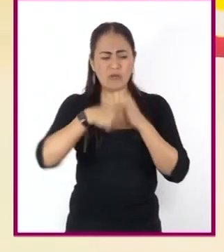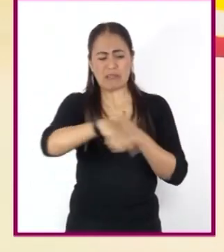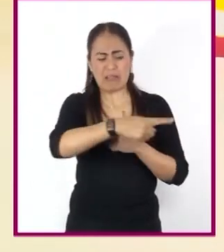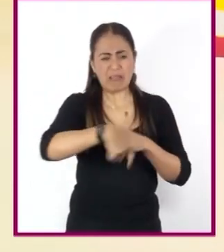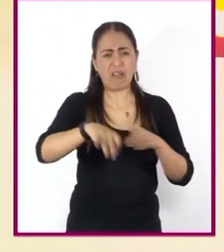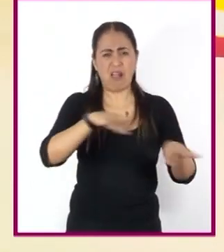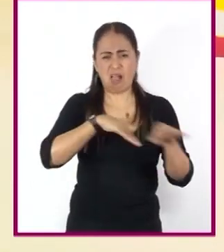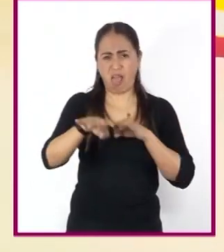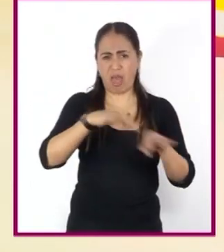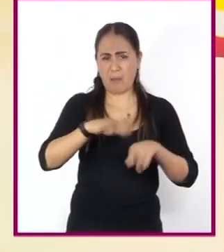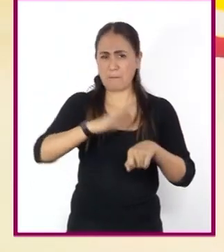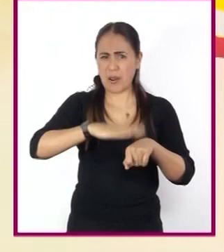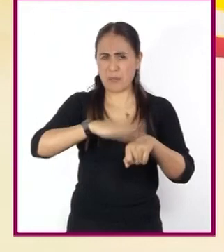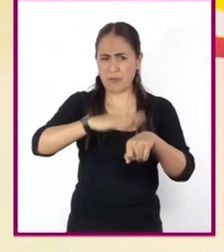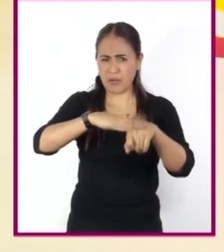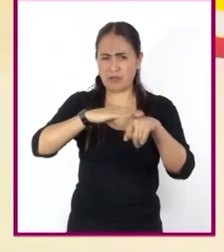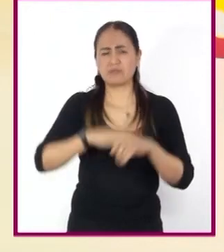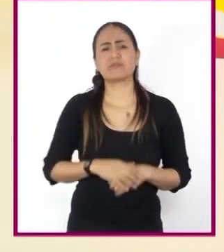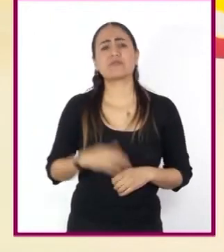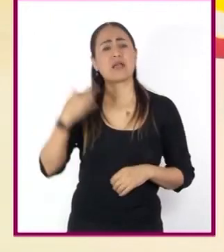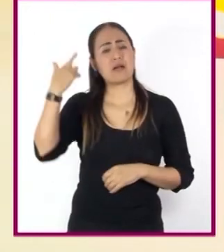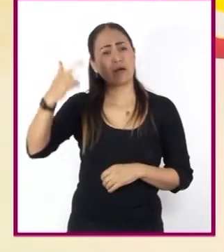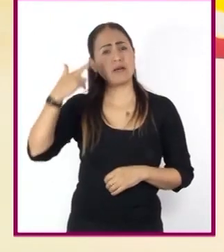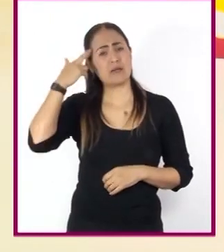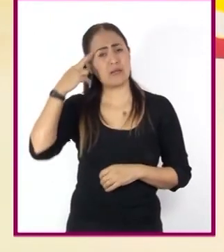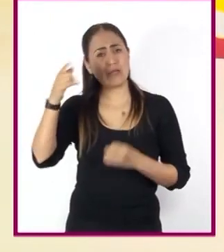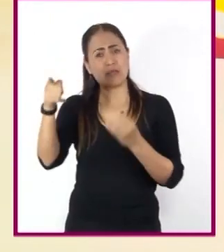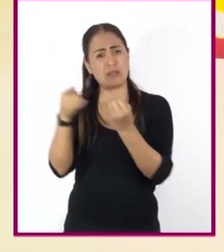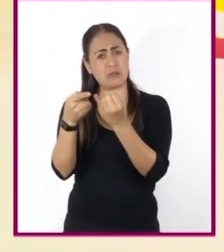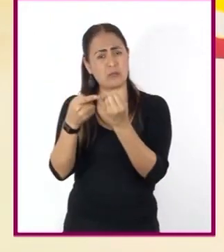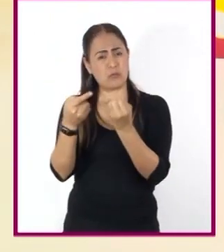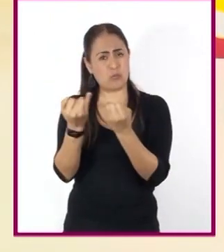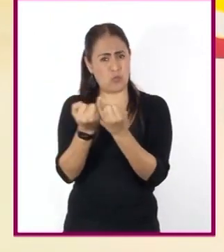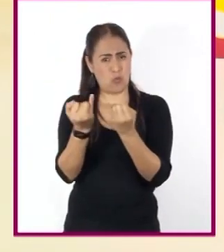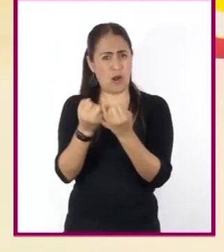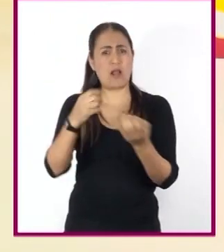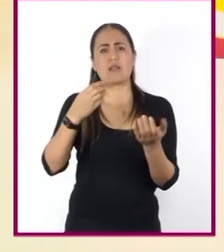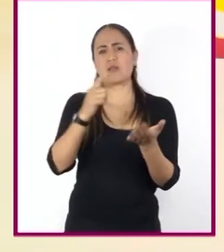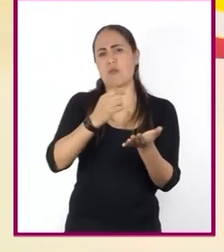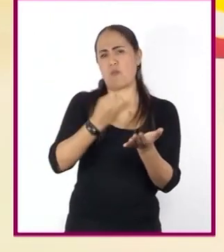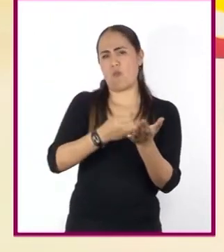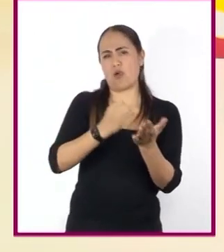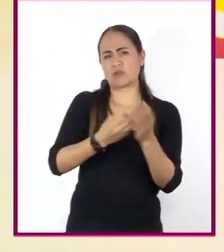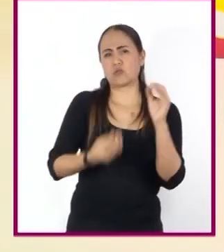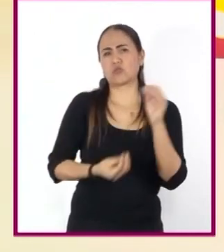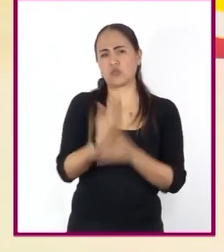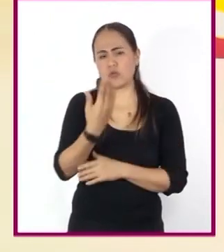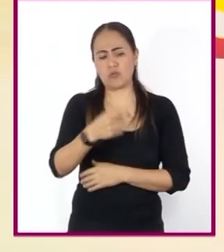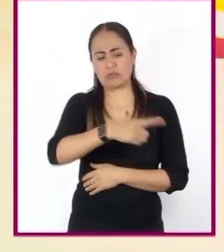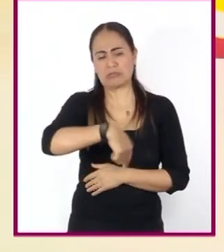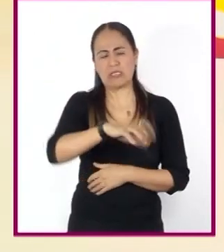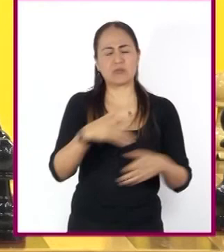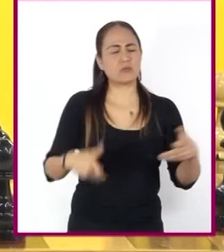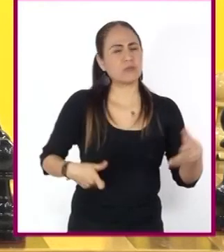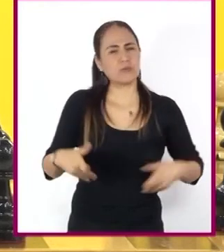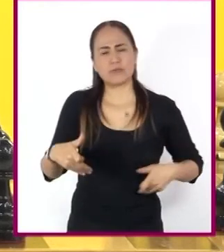colonos. La corona implementó nuevos gravámenes que generaron la inconformidad de los colonos